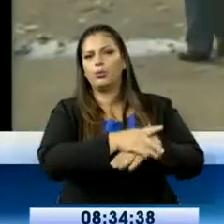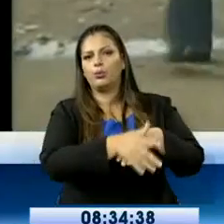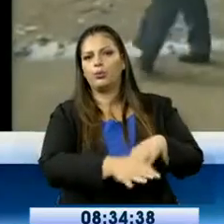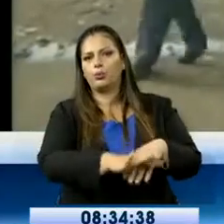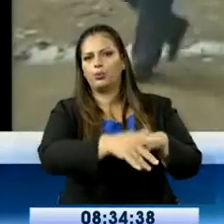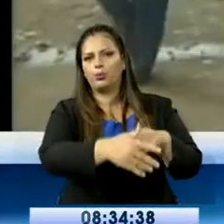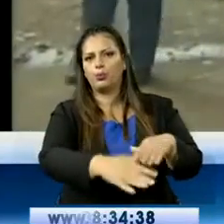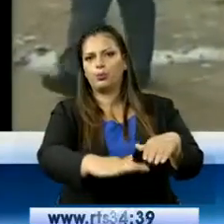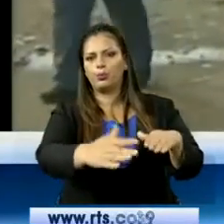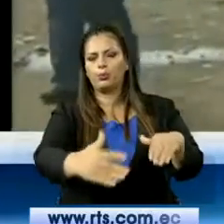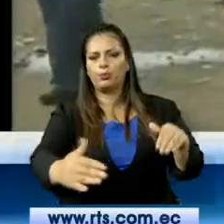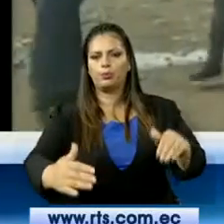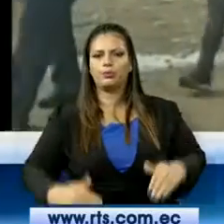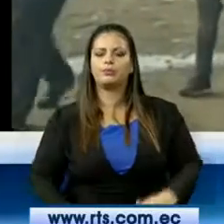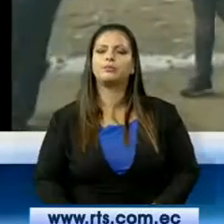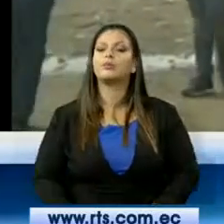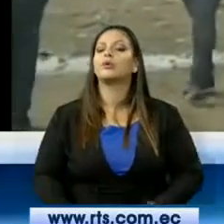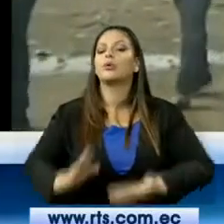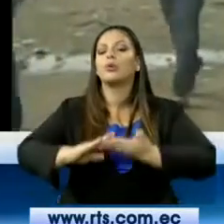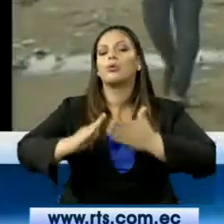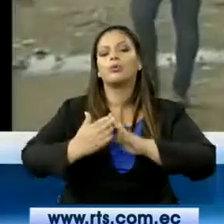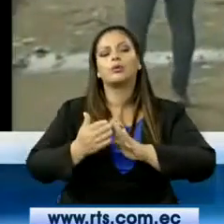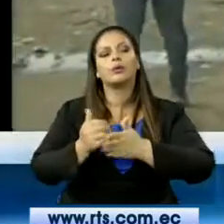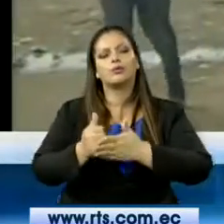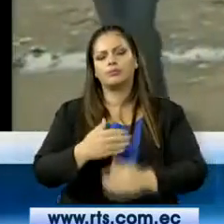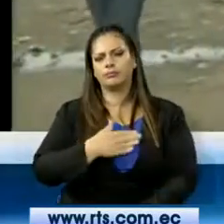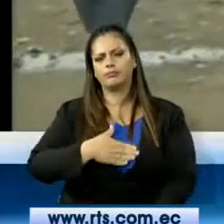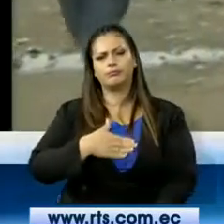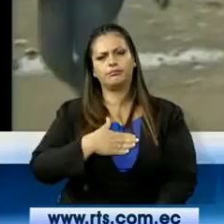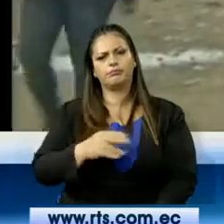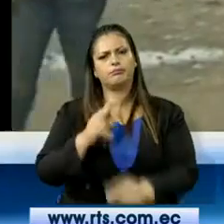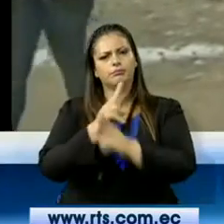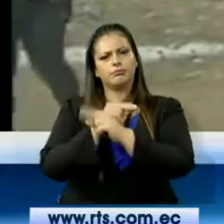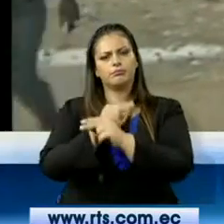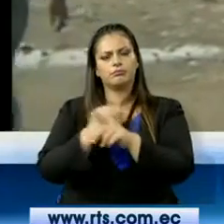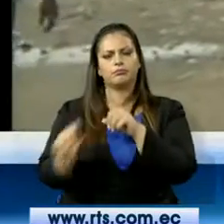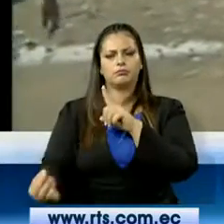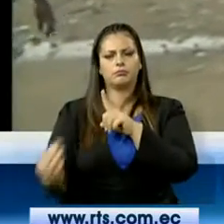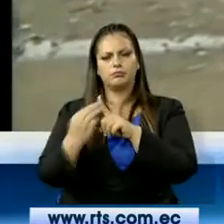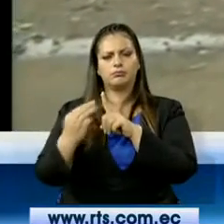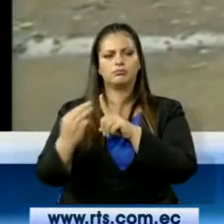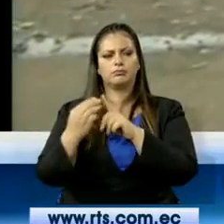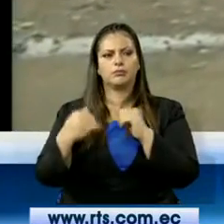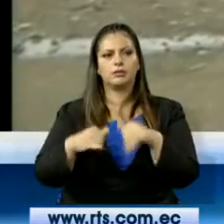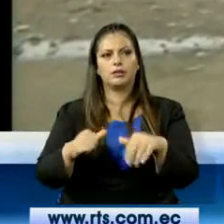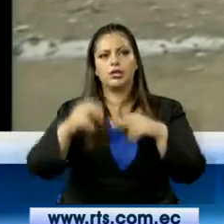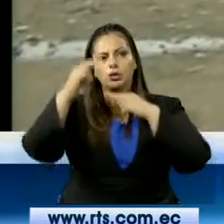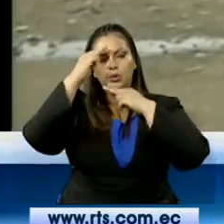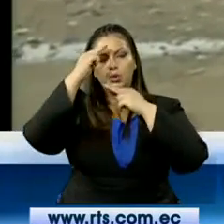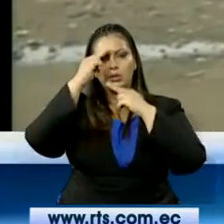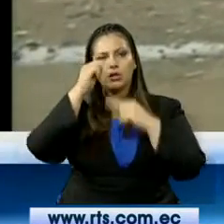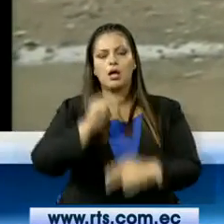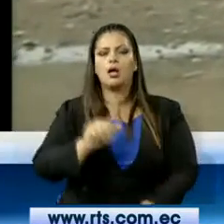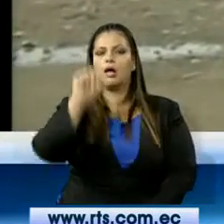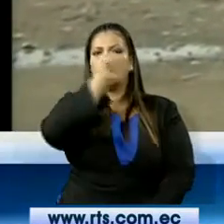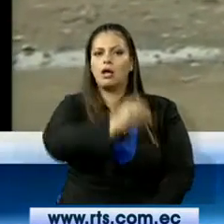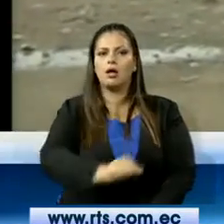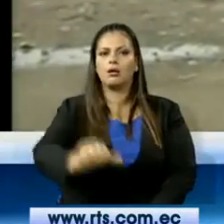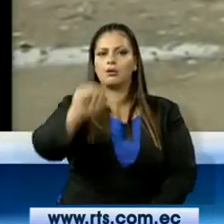que si queremos estar siempre junto a la comunidad siga escribiendo no sea nuestro twitter arroba retención bajo la noticia a nuestro twitter